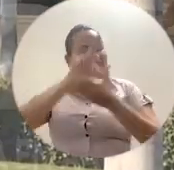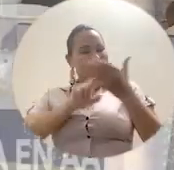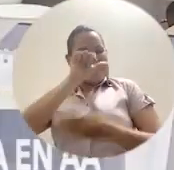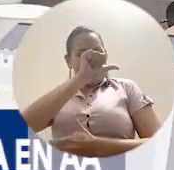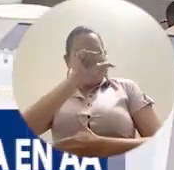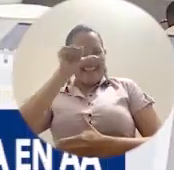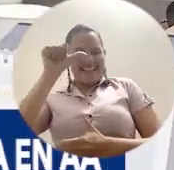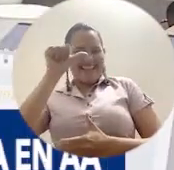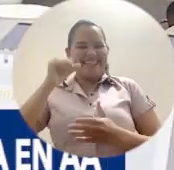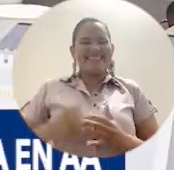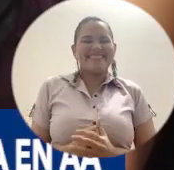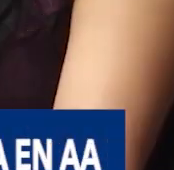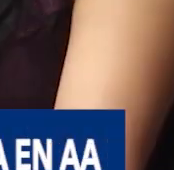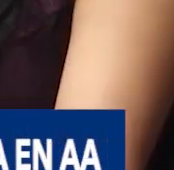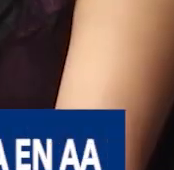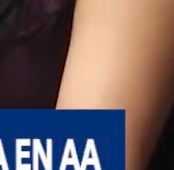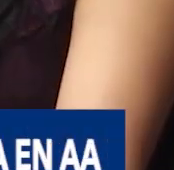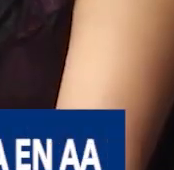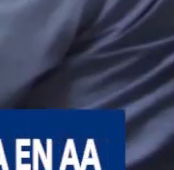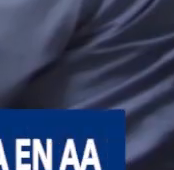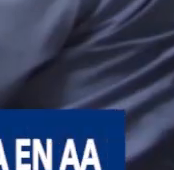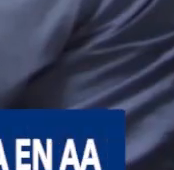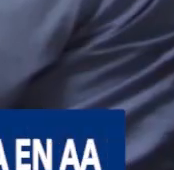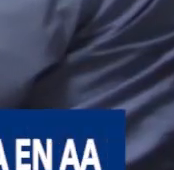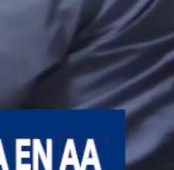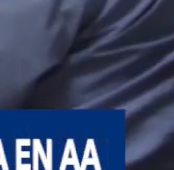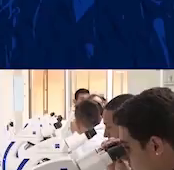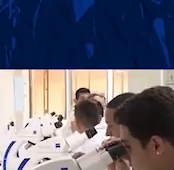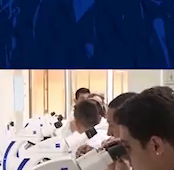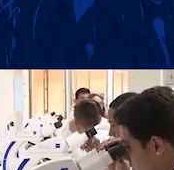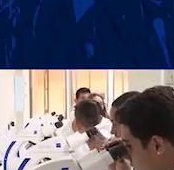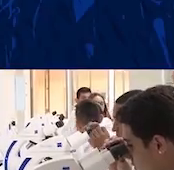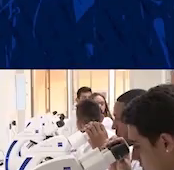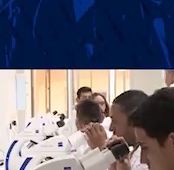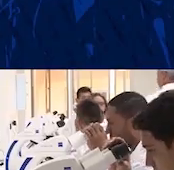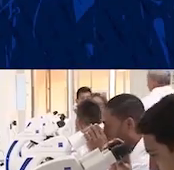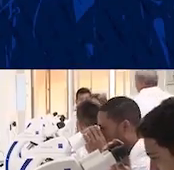Fitch Ratings reafirma calificación de Unimagdalena en AA.